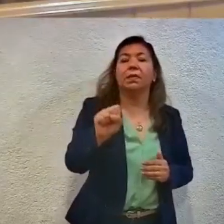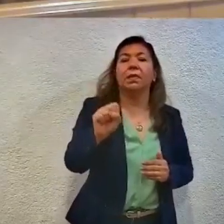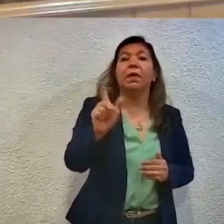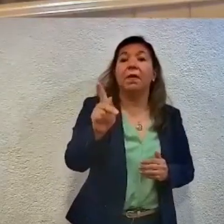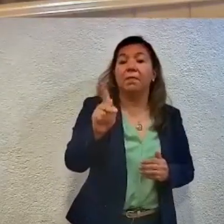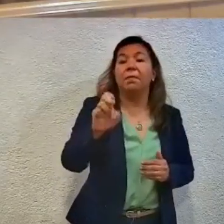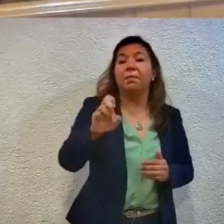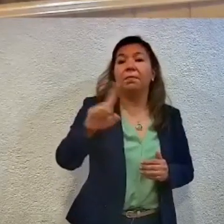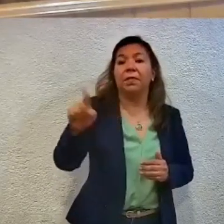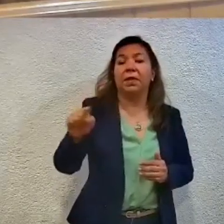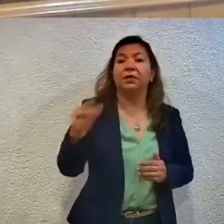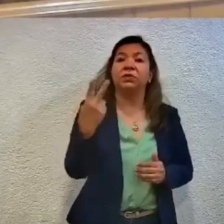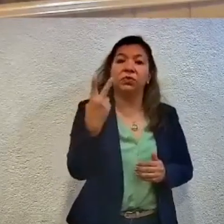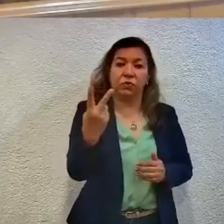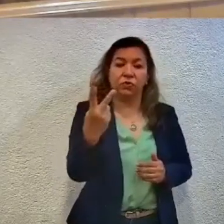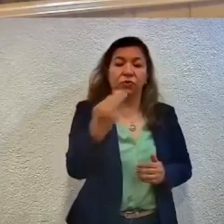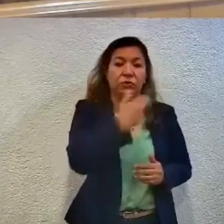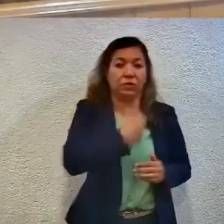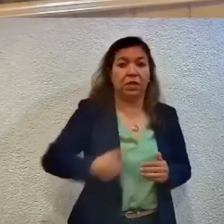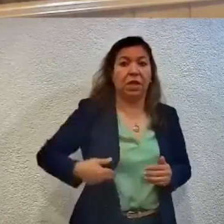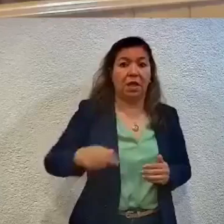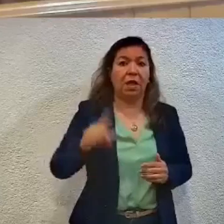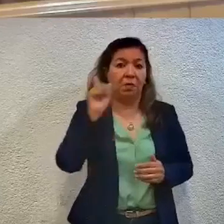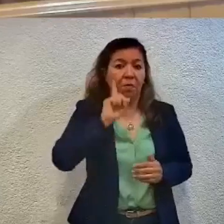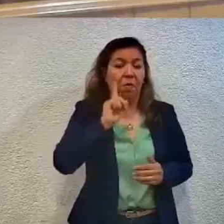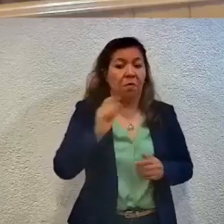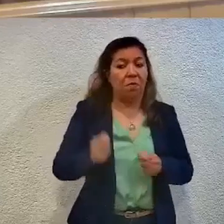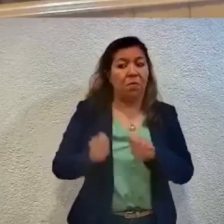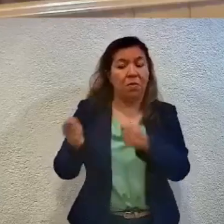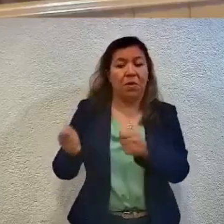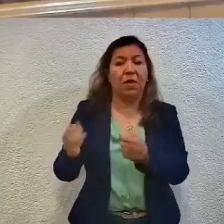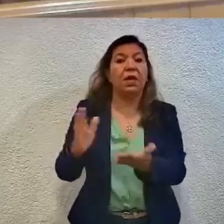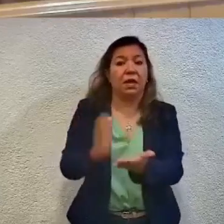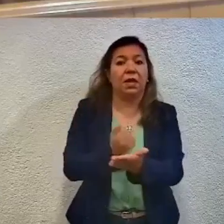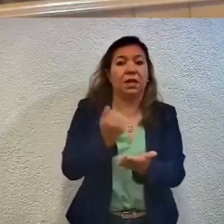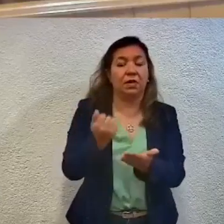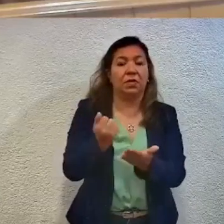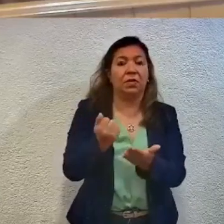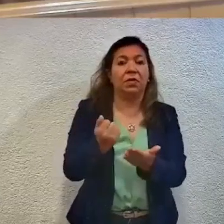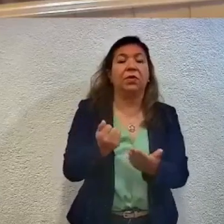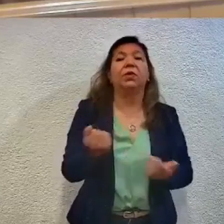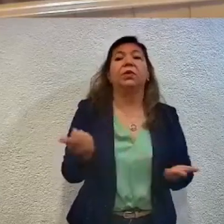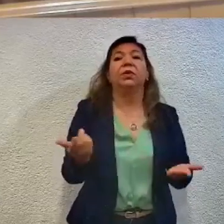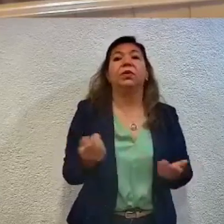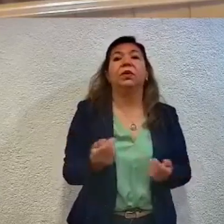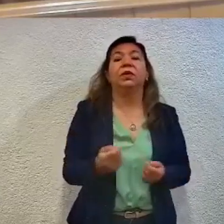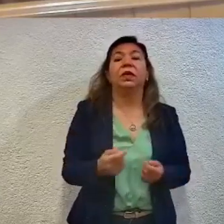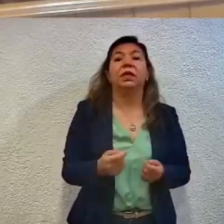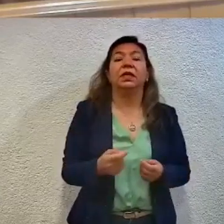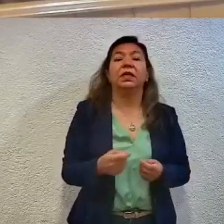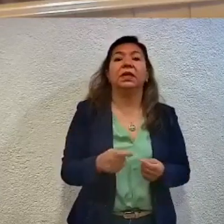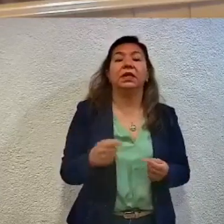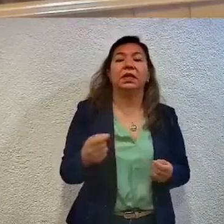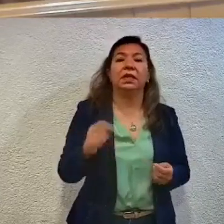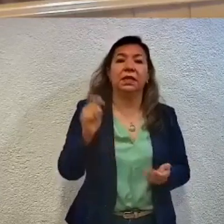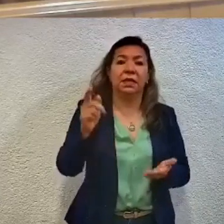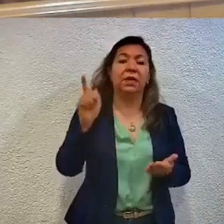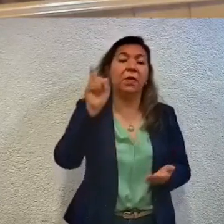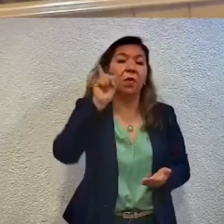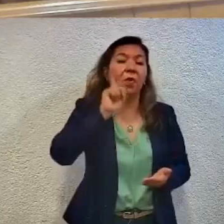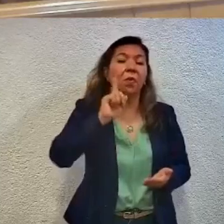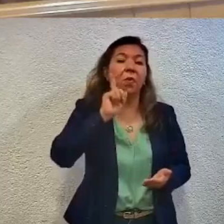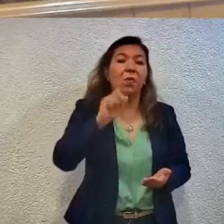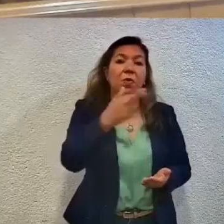específicamente que al PES le fueron asignadas 2 regidurías a mujeres, por lo que al ser el partido ganador también tiene la asignación de la